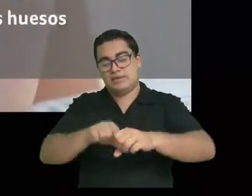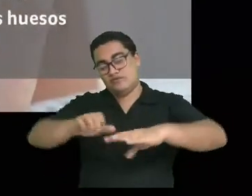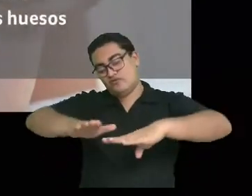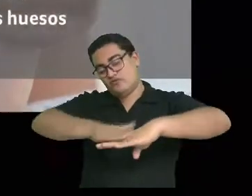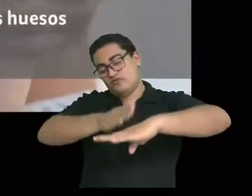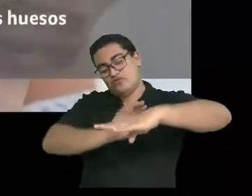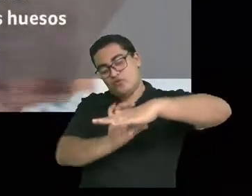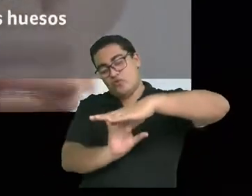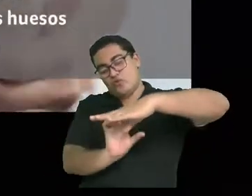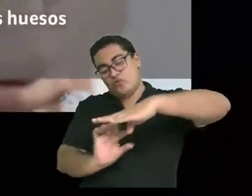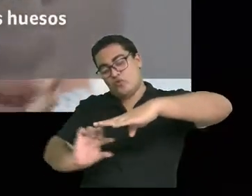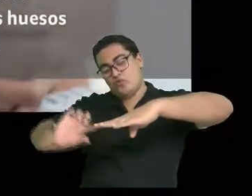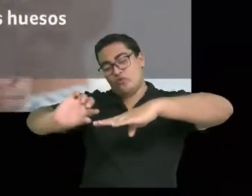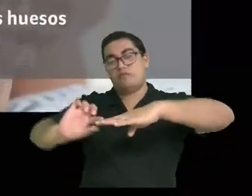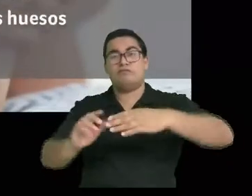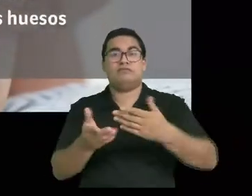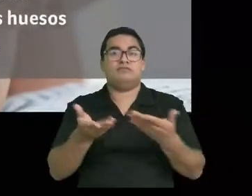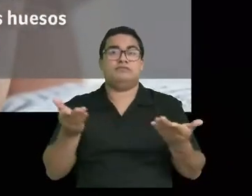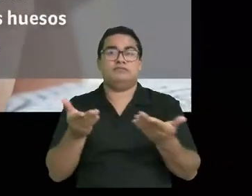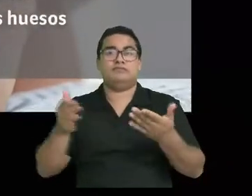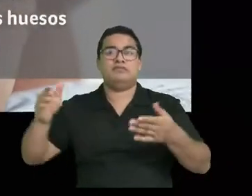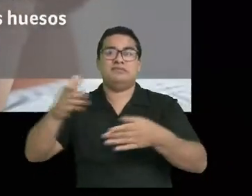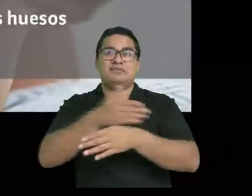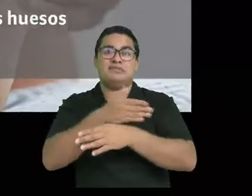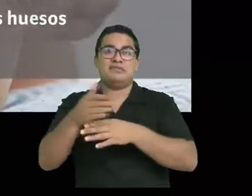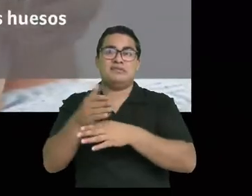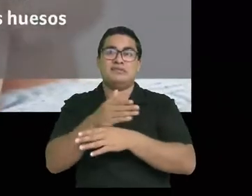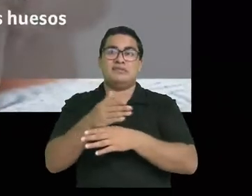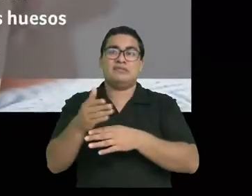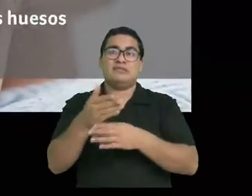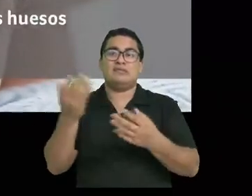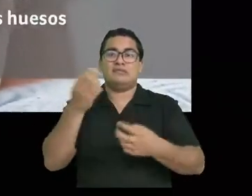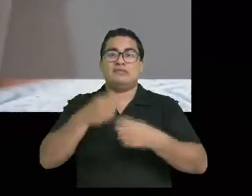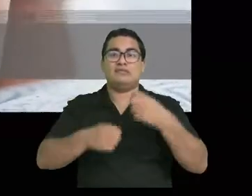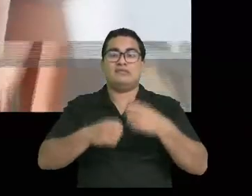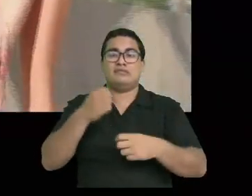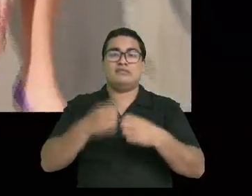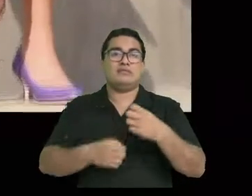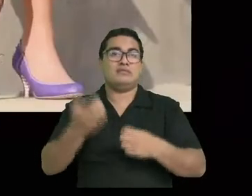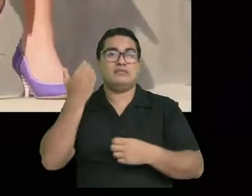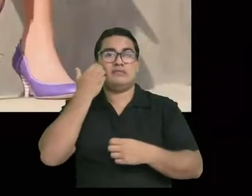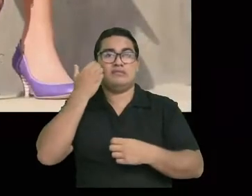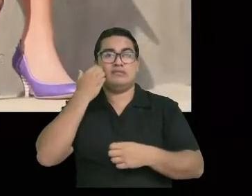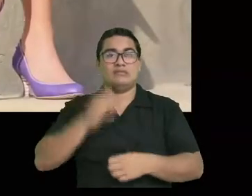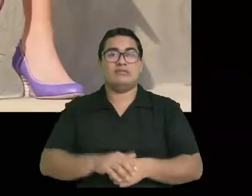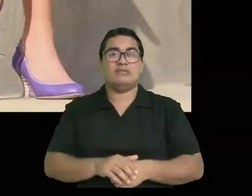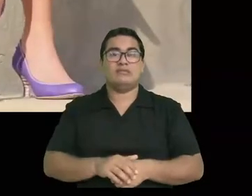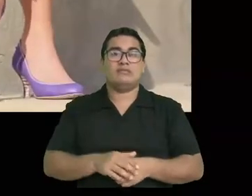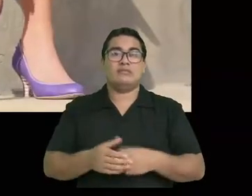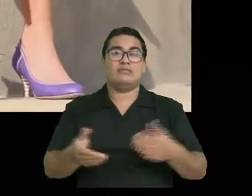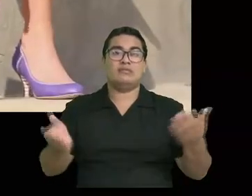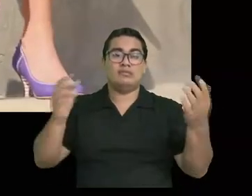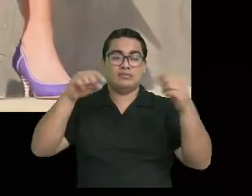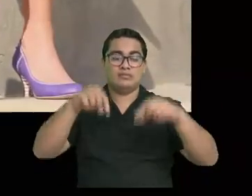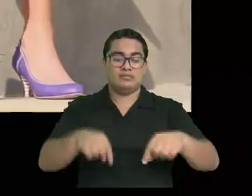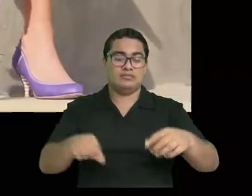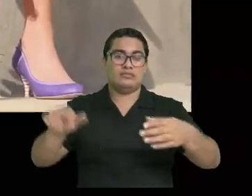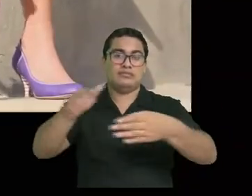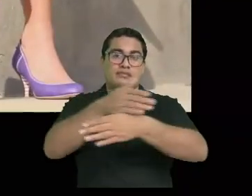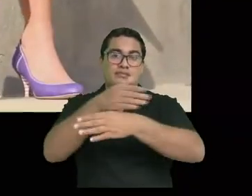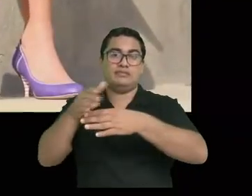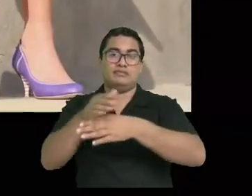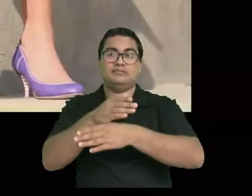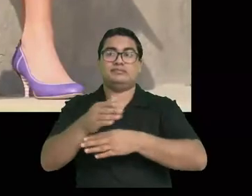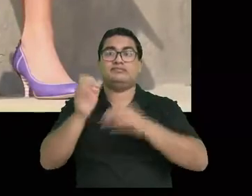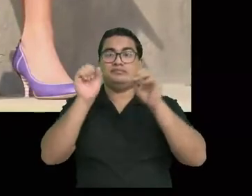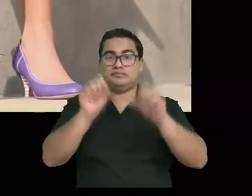la altura del tacón. Y eso es lo que hace la diferencia con los problemas de salud. Entonces ahora las plataformas son disfrazadas y también pueden producir daño a